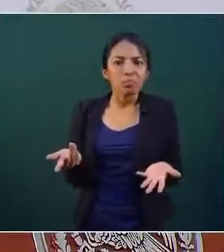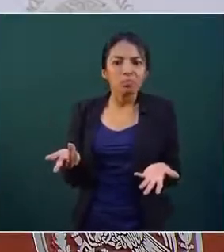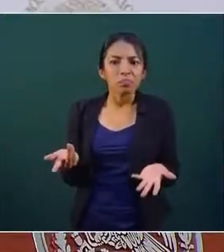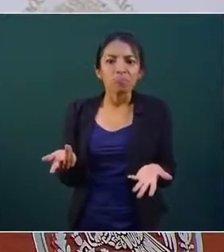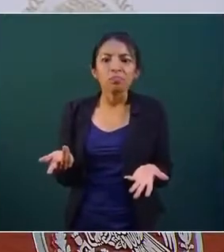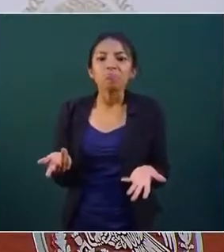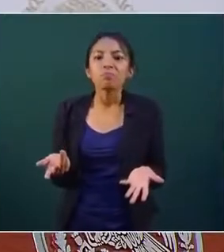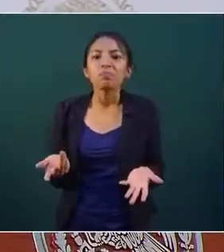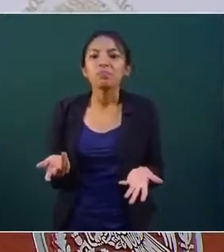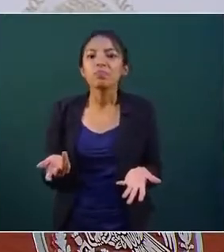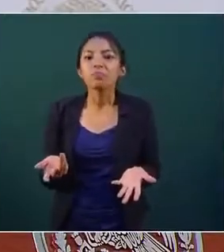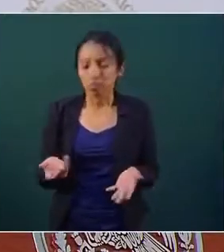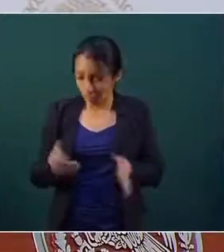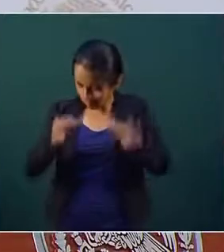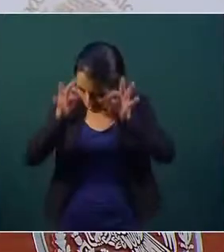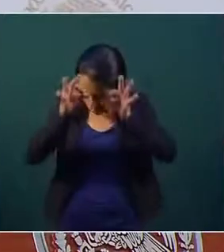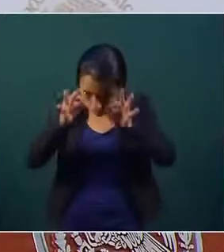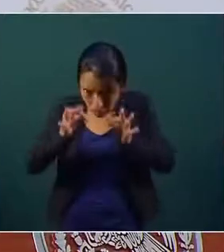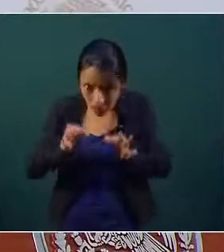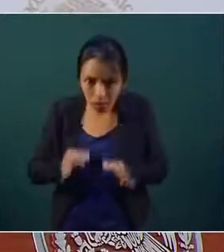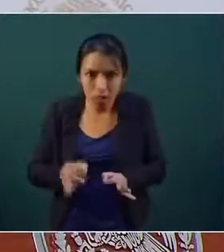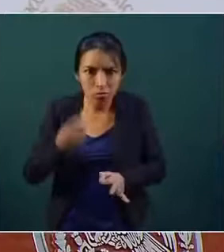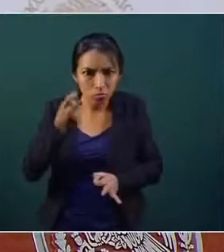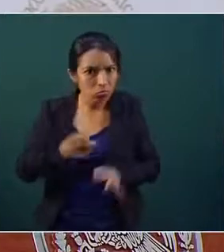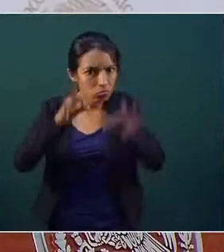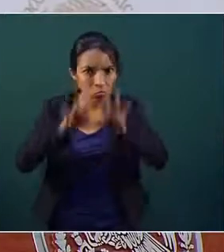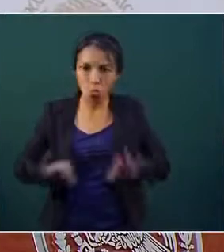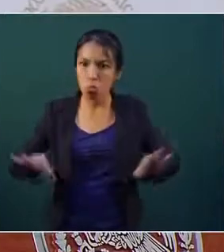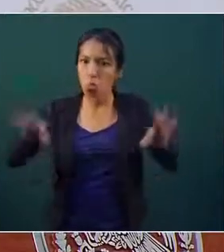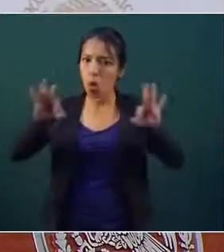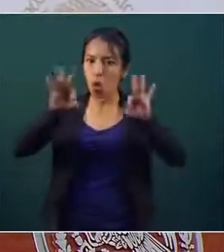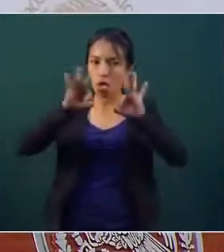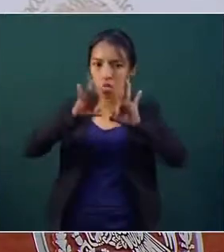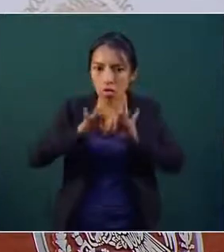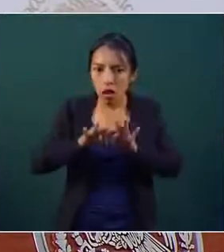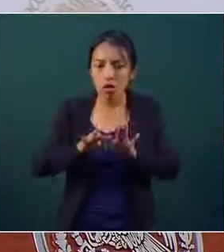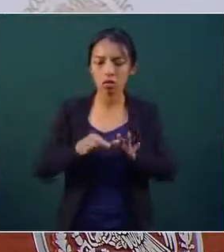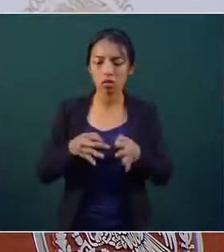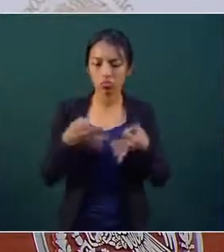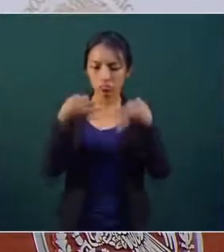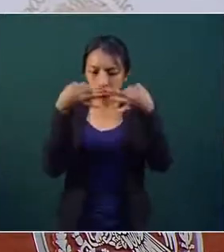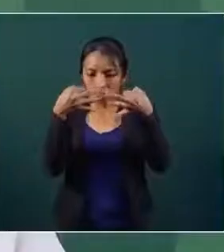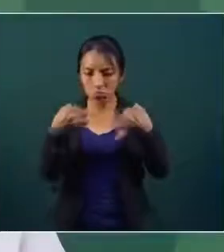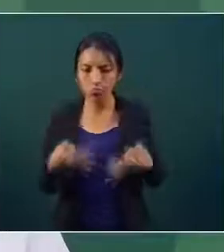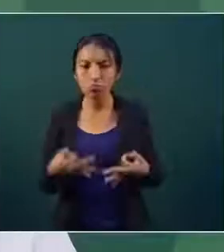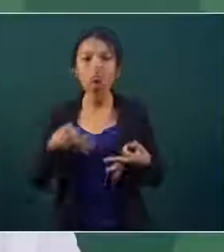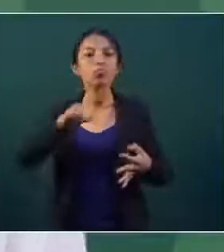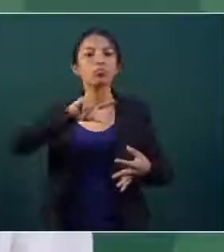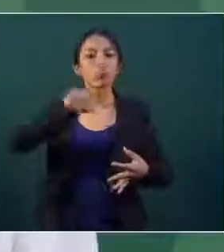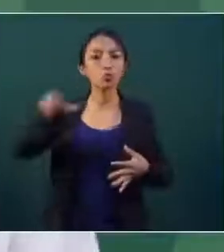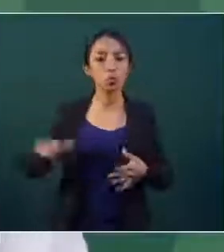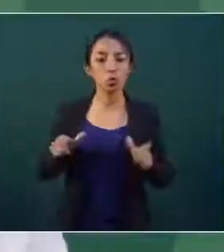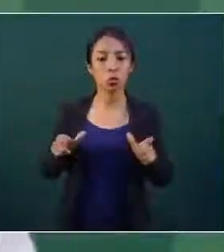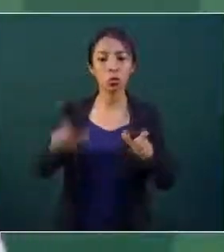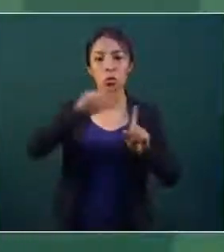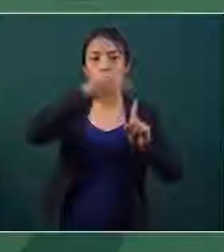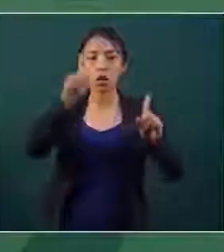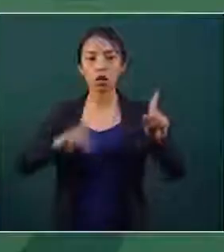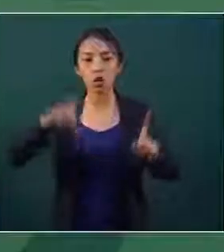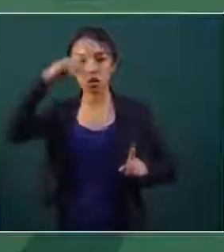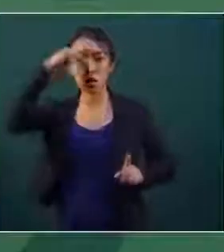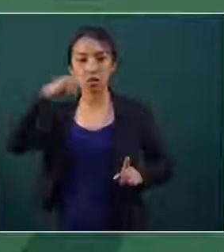con disciplina, que es muy importante, pues va a pasar a formar parte de la Guardia Nacional de